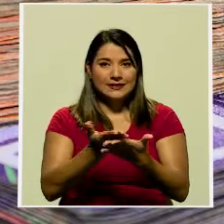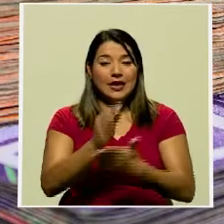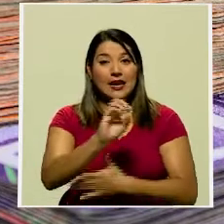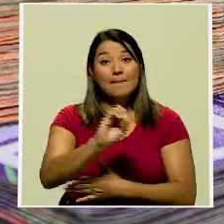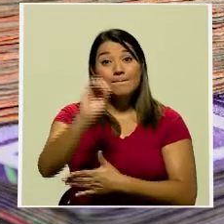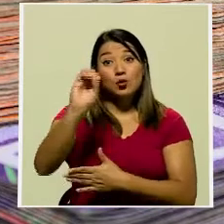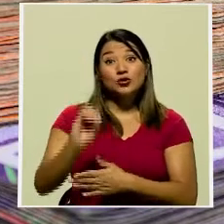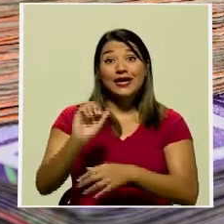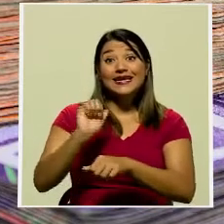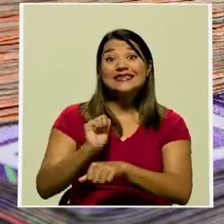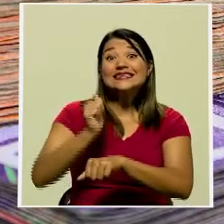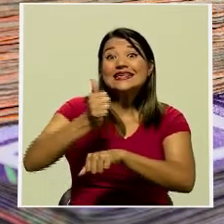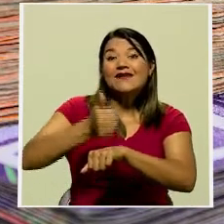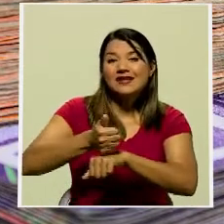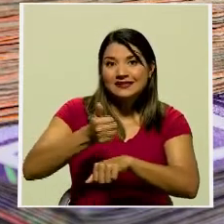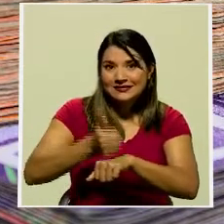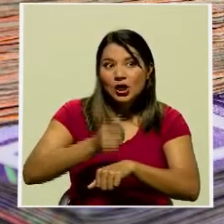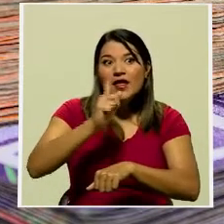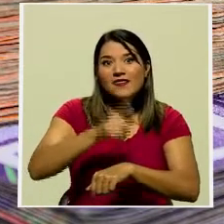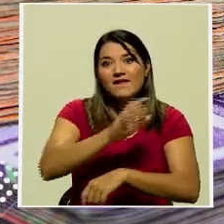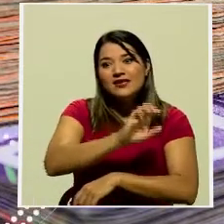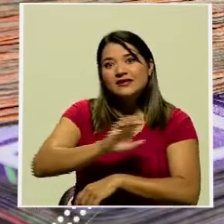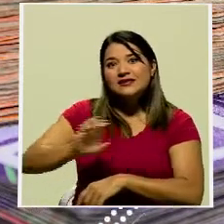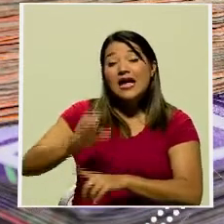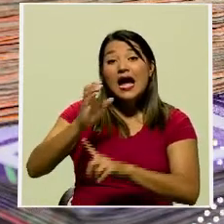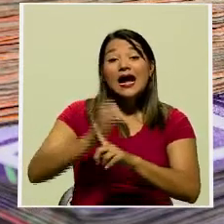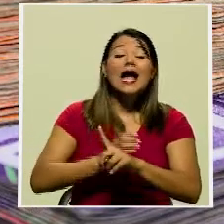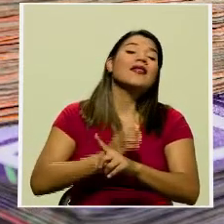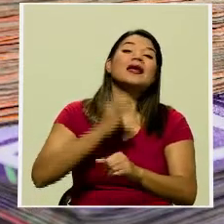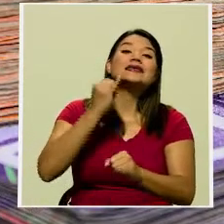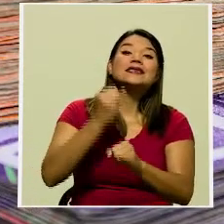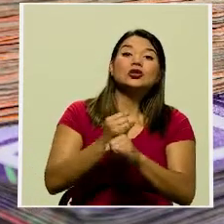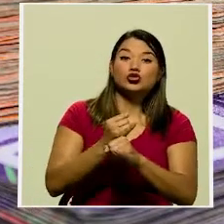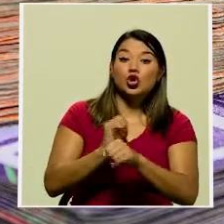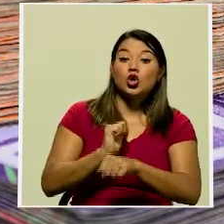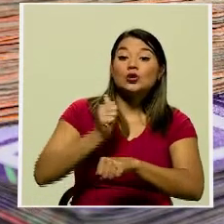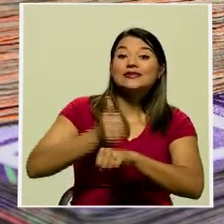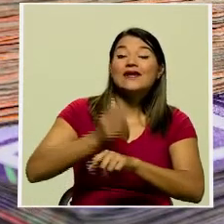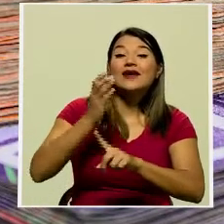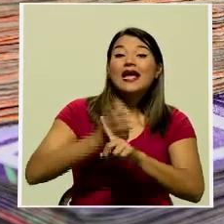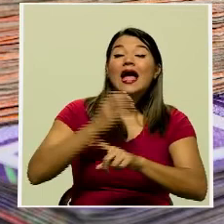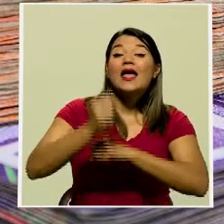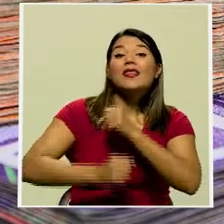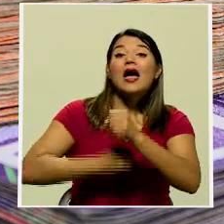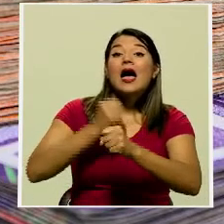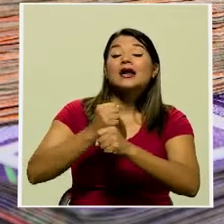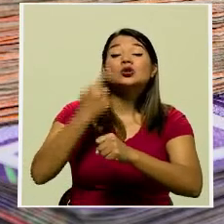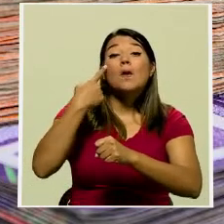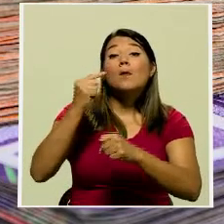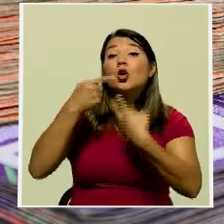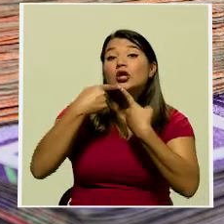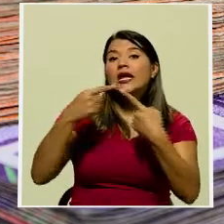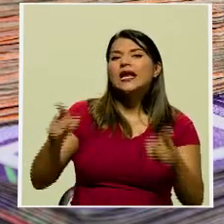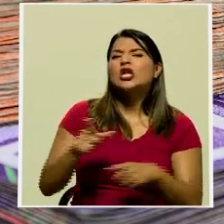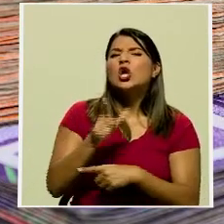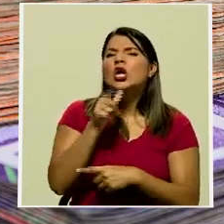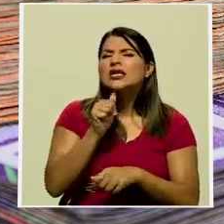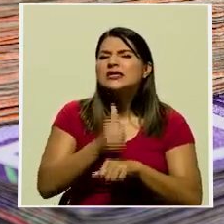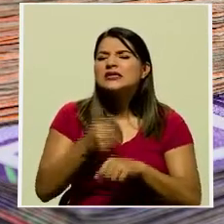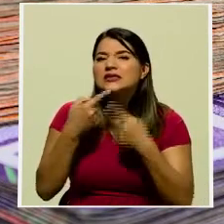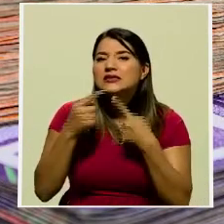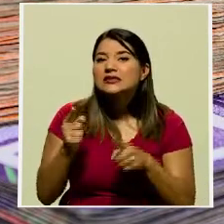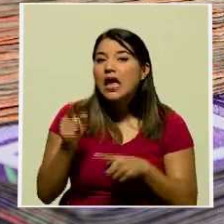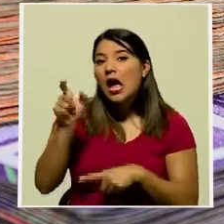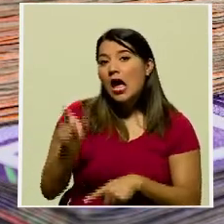le correspondería a cada entidad será determinado anualmente vía decreto por el presidente de la República, así